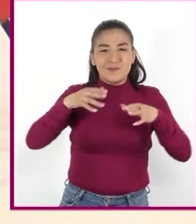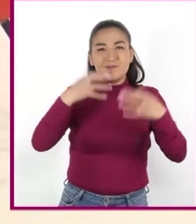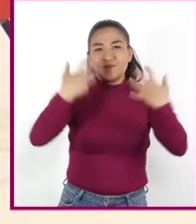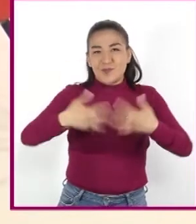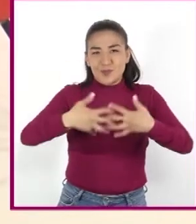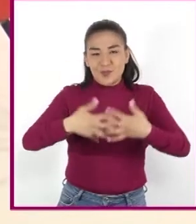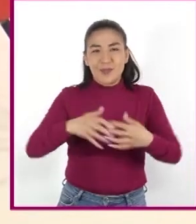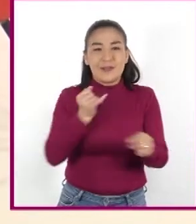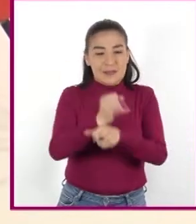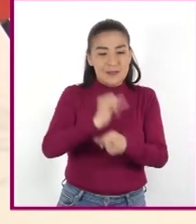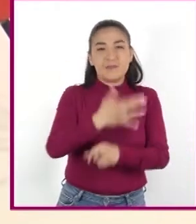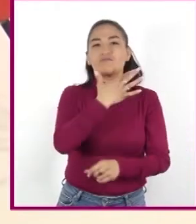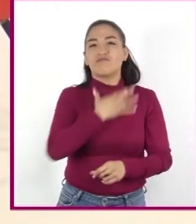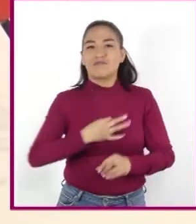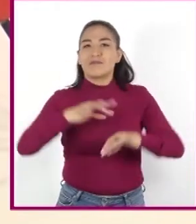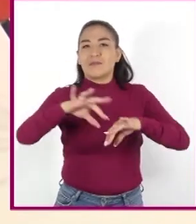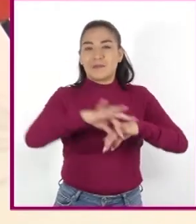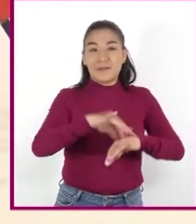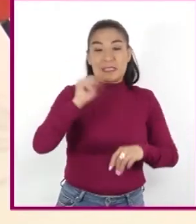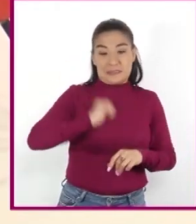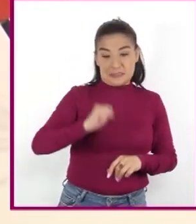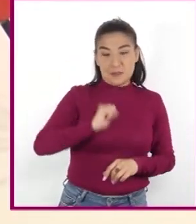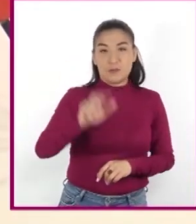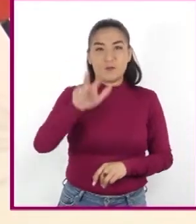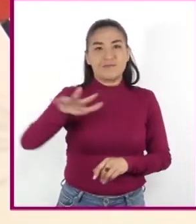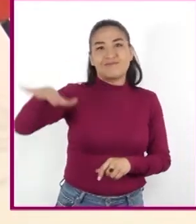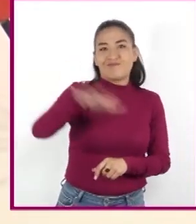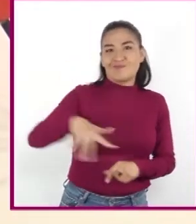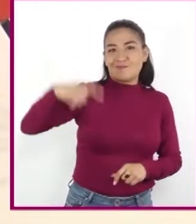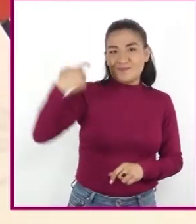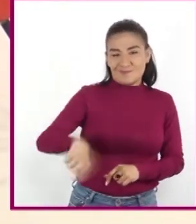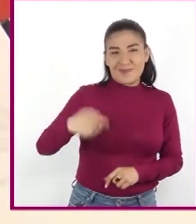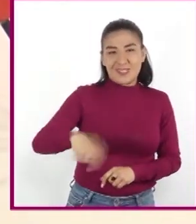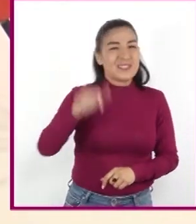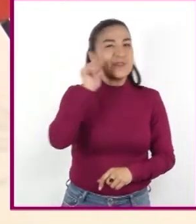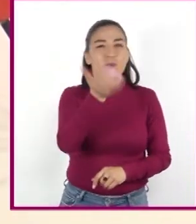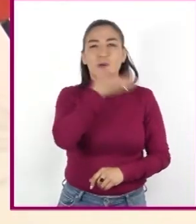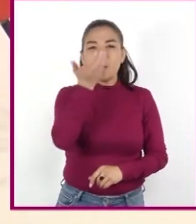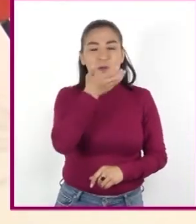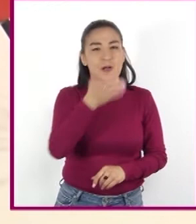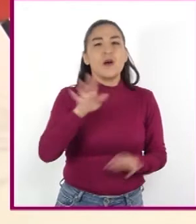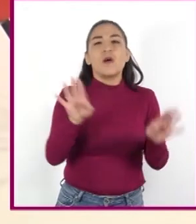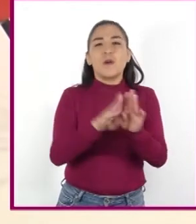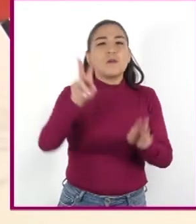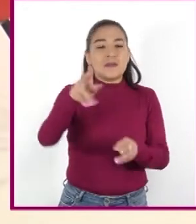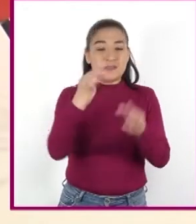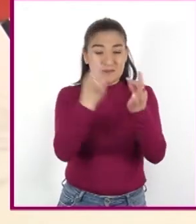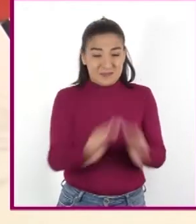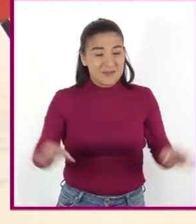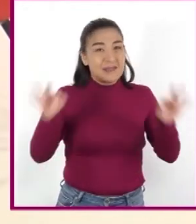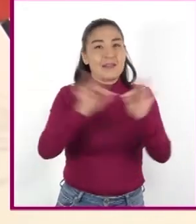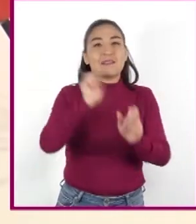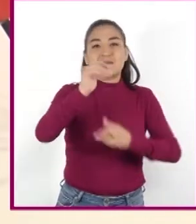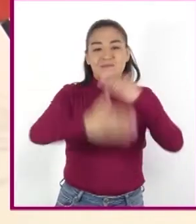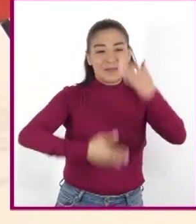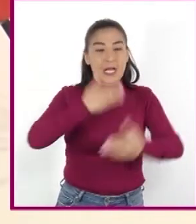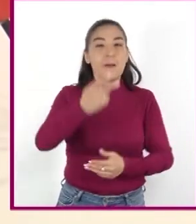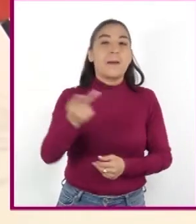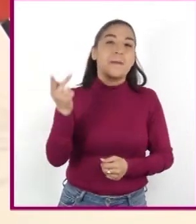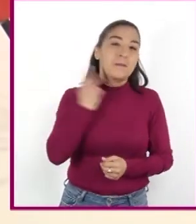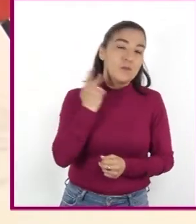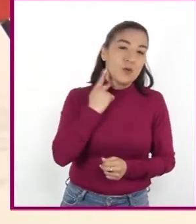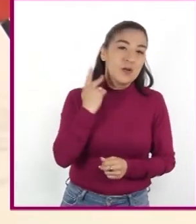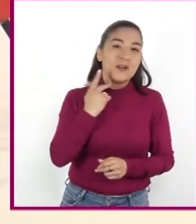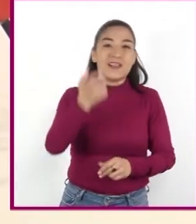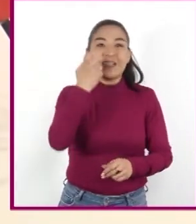burguesía del siglo XVIII. Estos objetos están relacionados con importantes cambios en el ámbito político, con